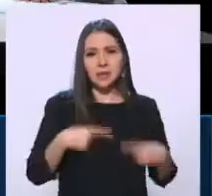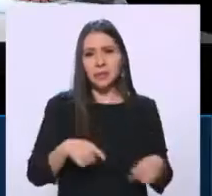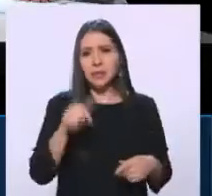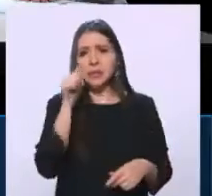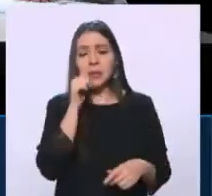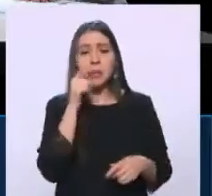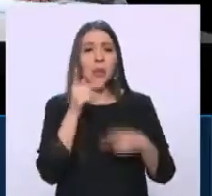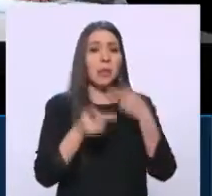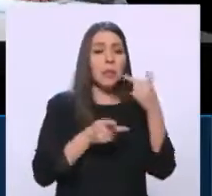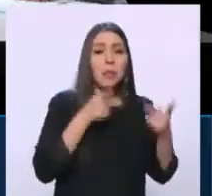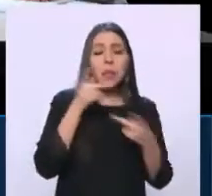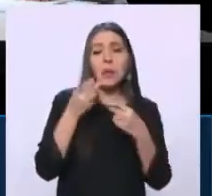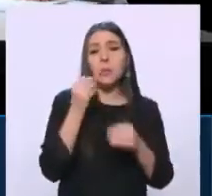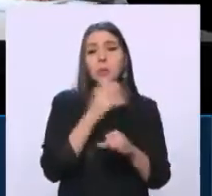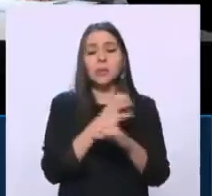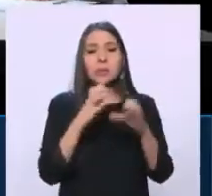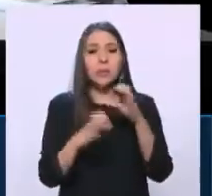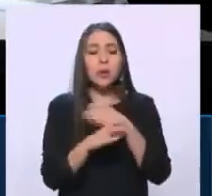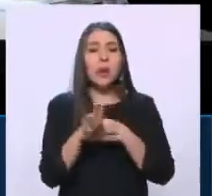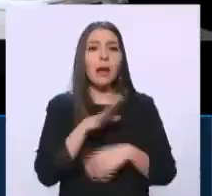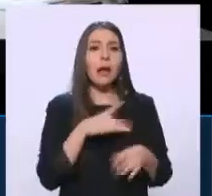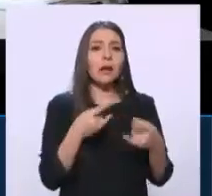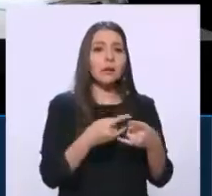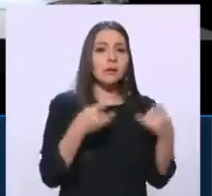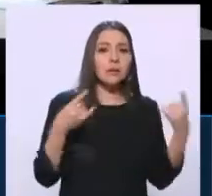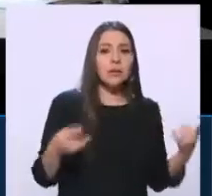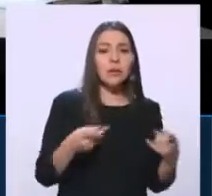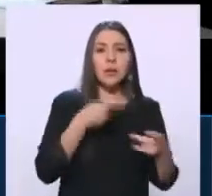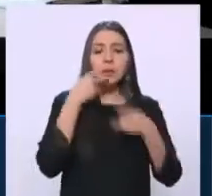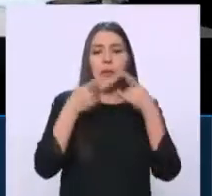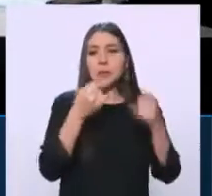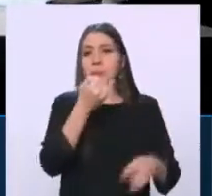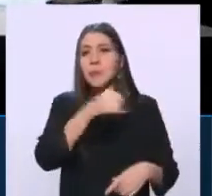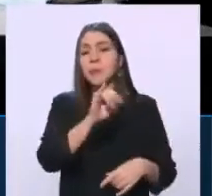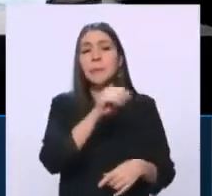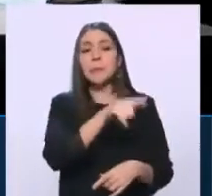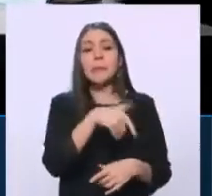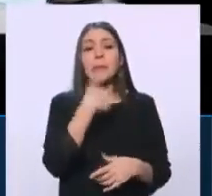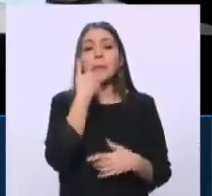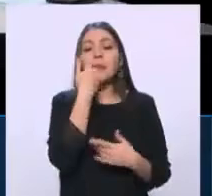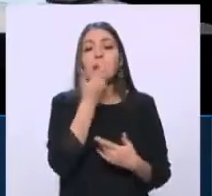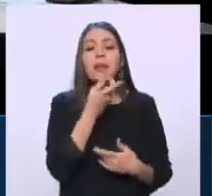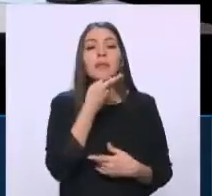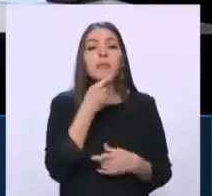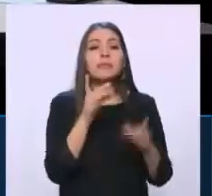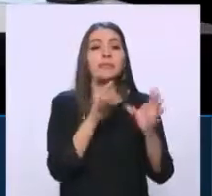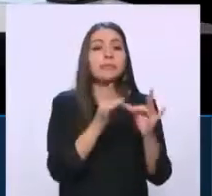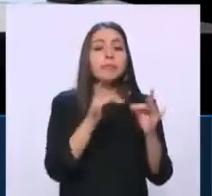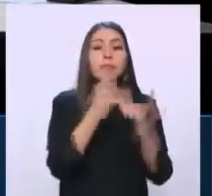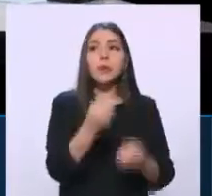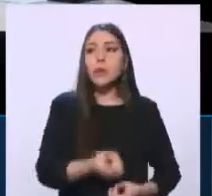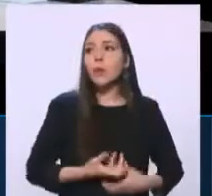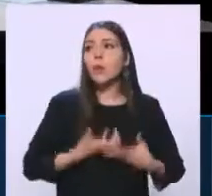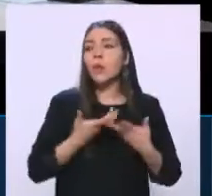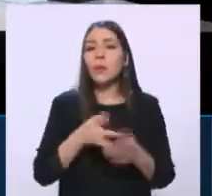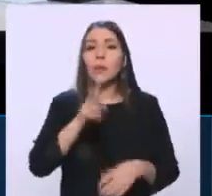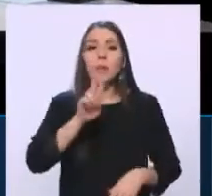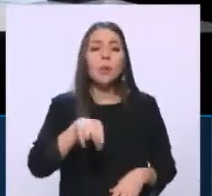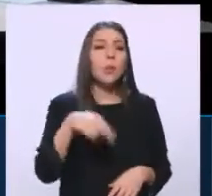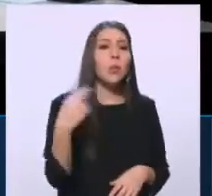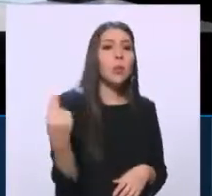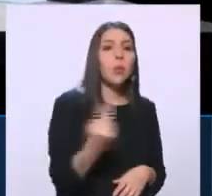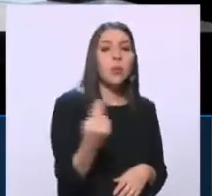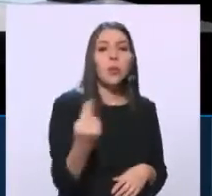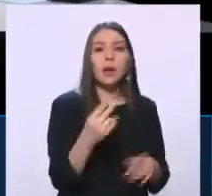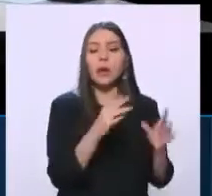de supuestos hechos históricos y con desplantes furibundos, quiere transmitir un sentido de urgencia.